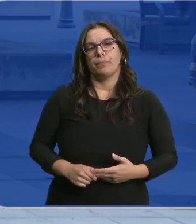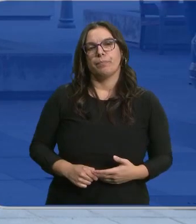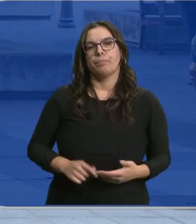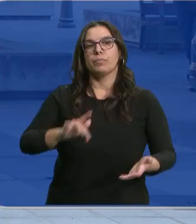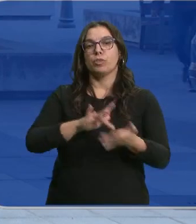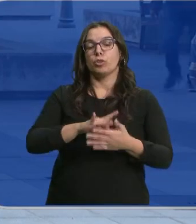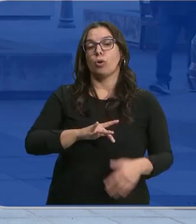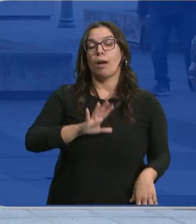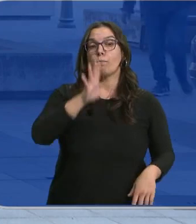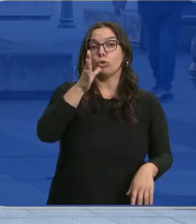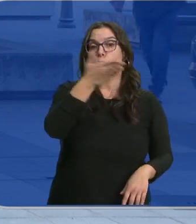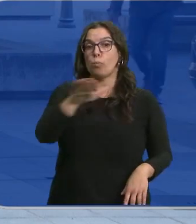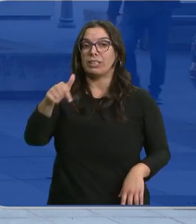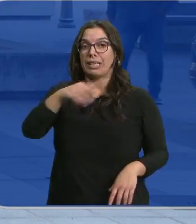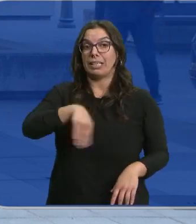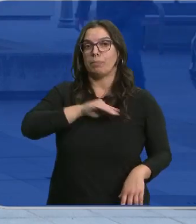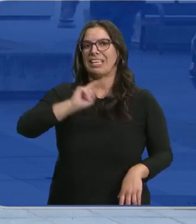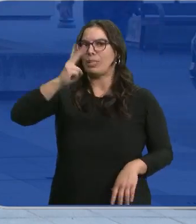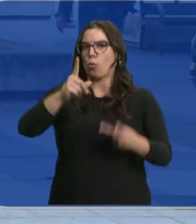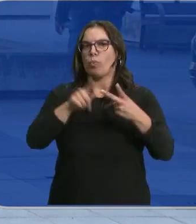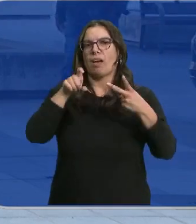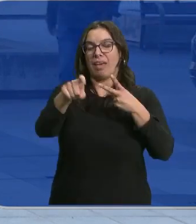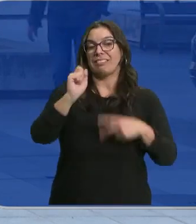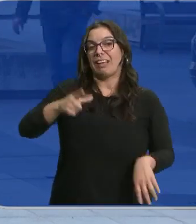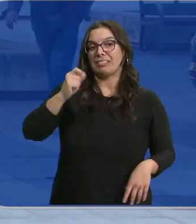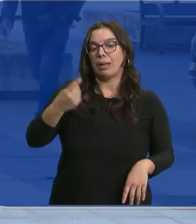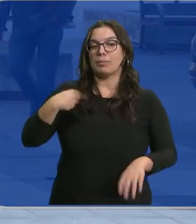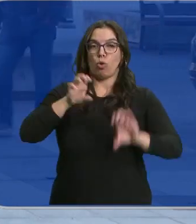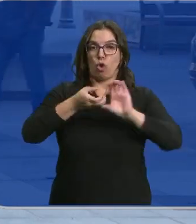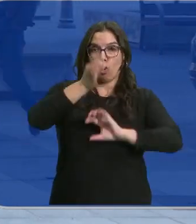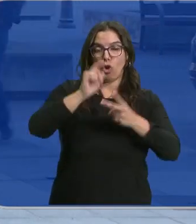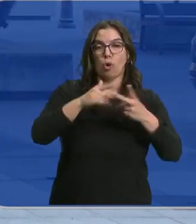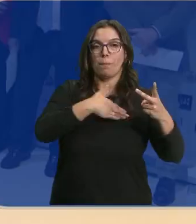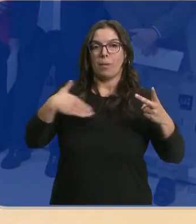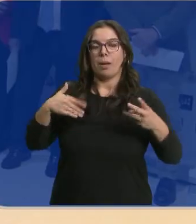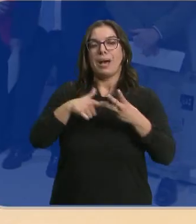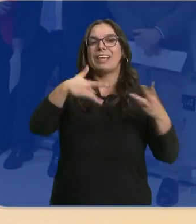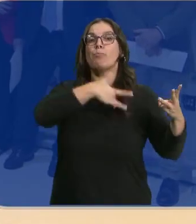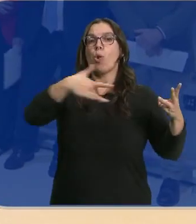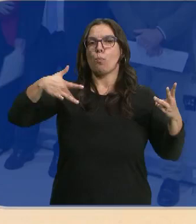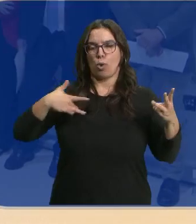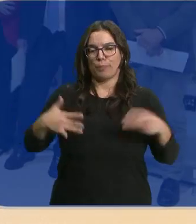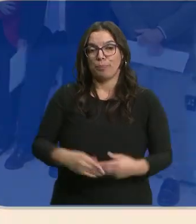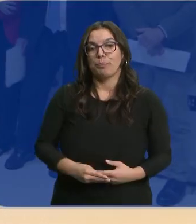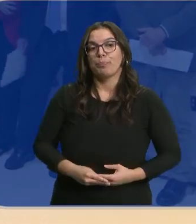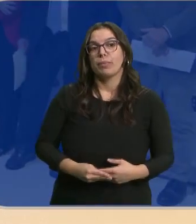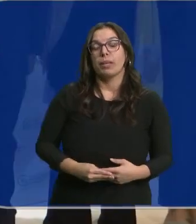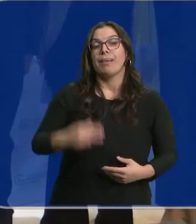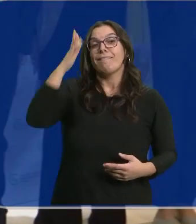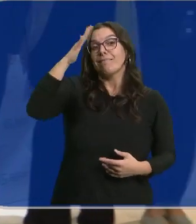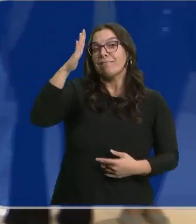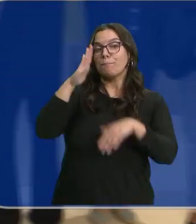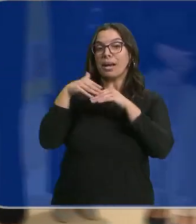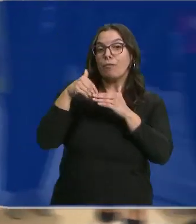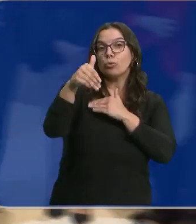Es la segunda causa de mortalidad de nuestro país y los más frecuentes son el colorrectal, el de mama y el de pulmón. Hay dos esperanzas de